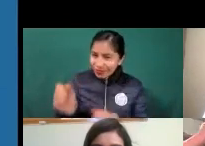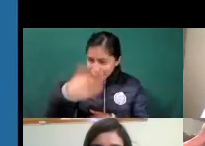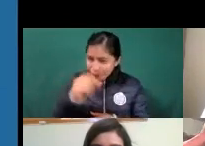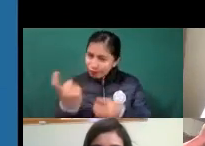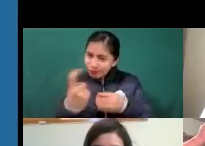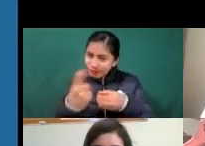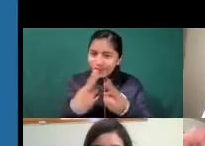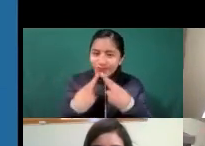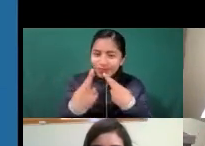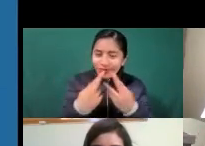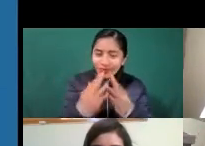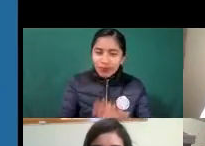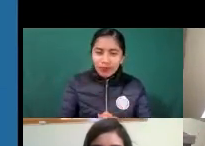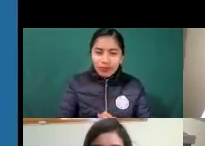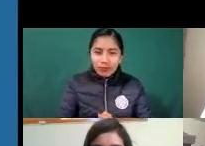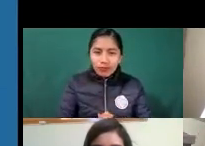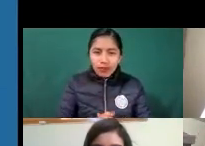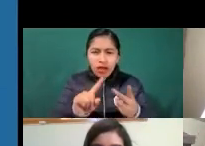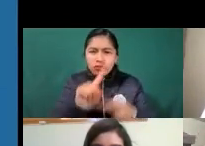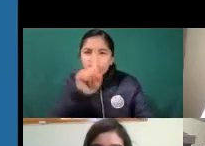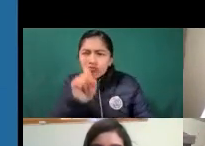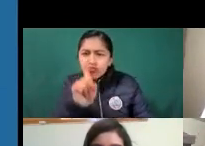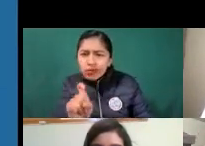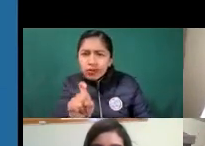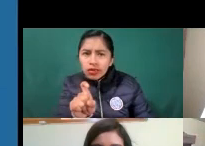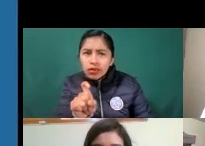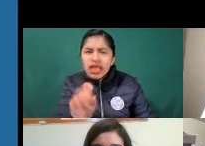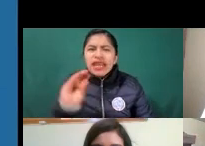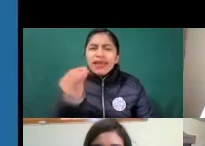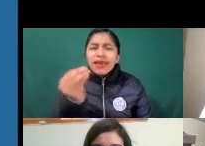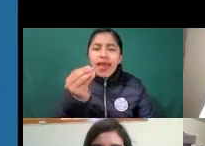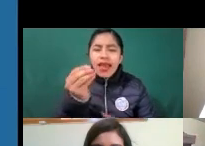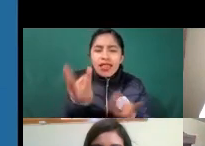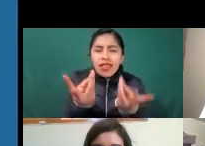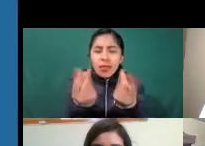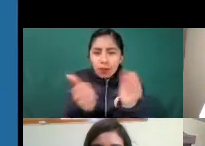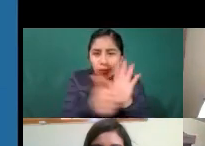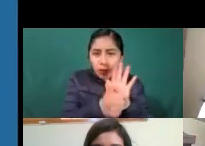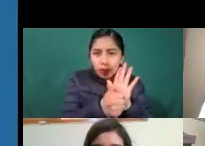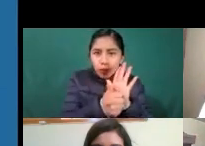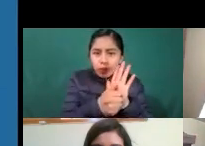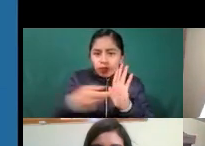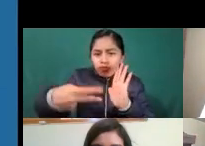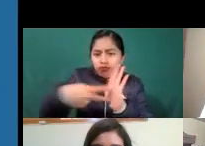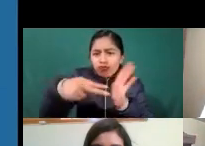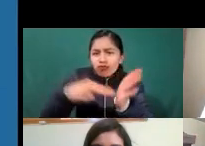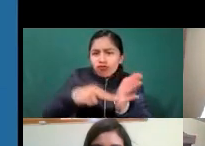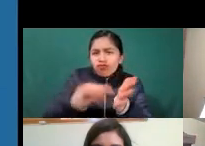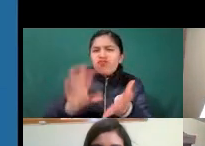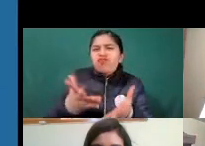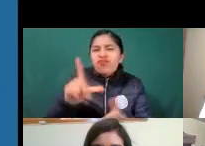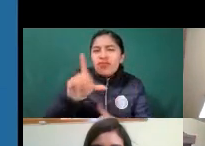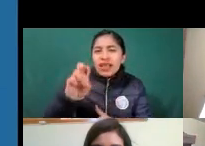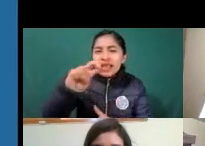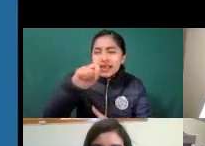participen. En la segunda dice, ¿qué artículo habla sobre las definiciones del ensegua? A ver, ¿se recuerdan?